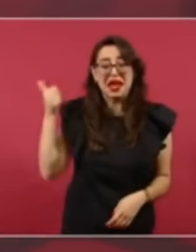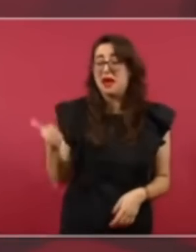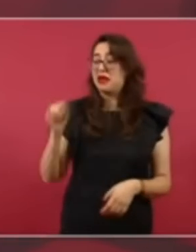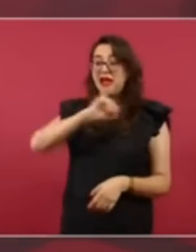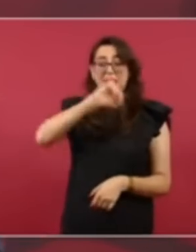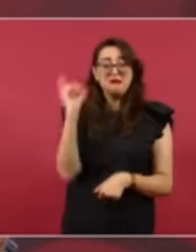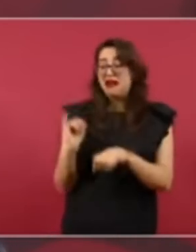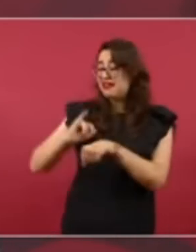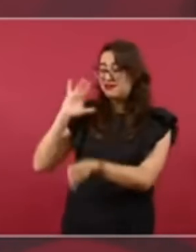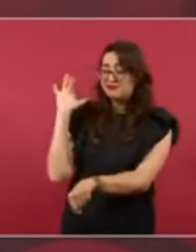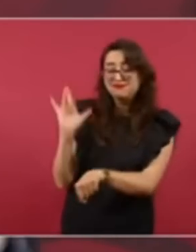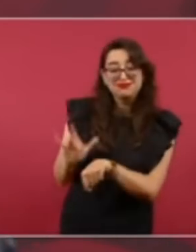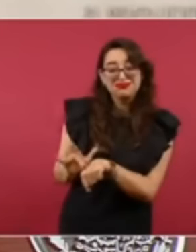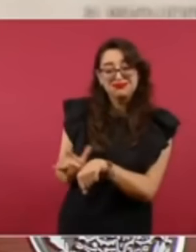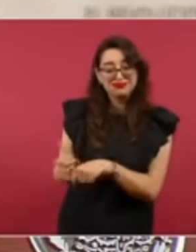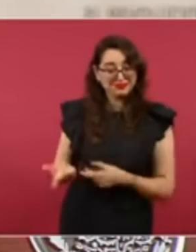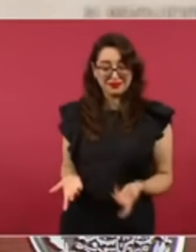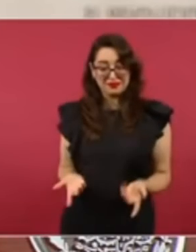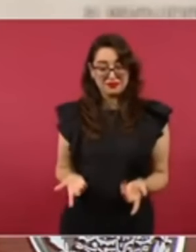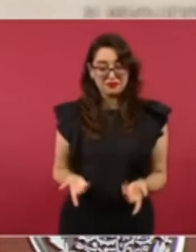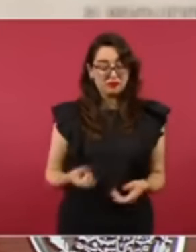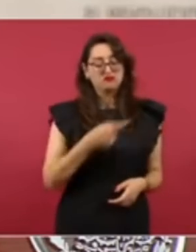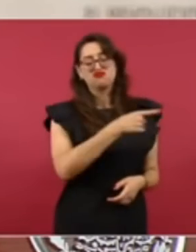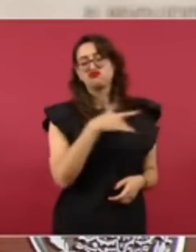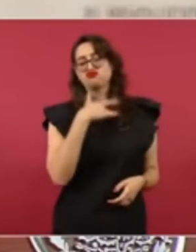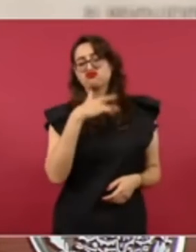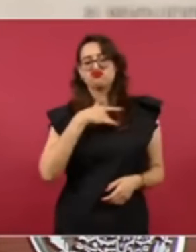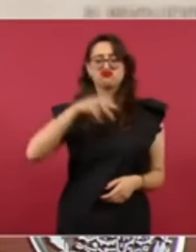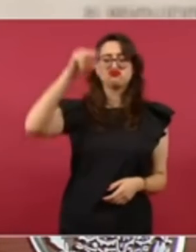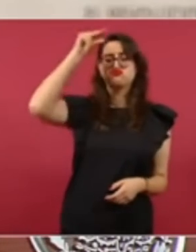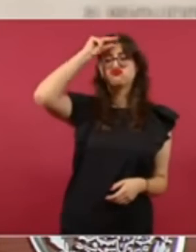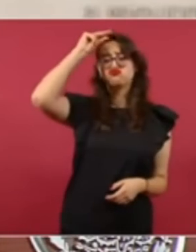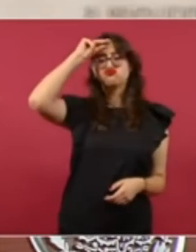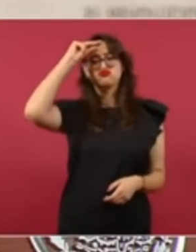porque no son humildes.